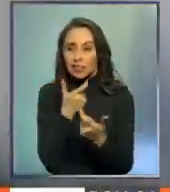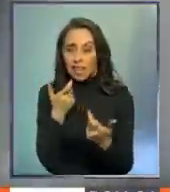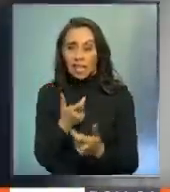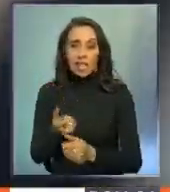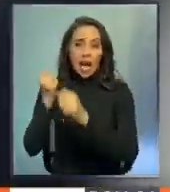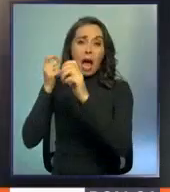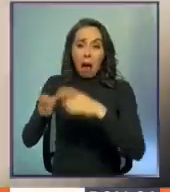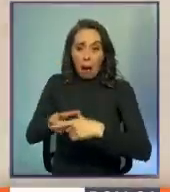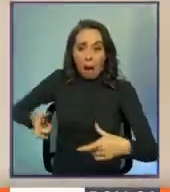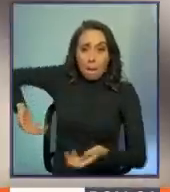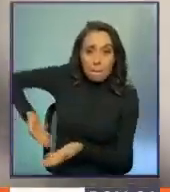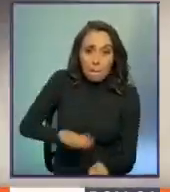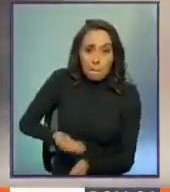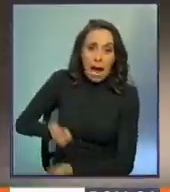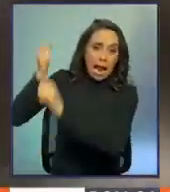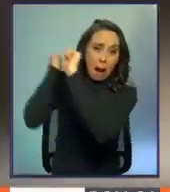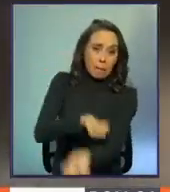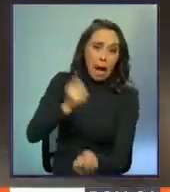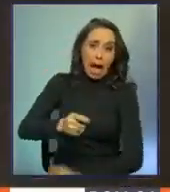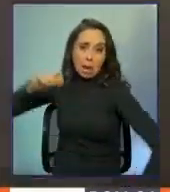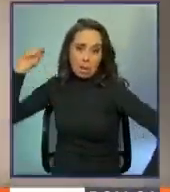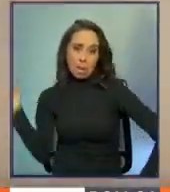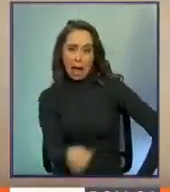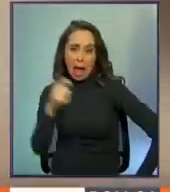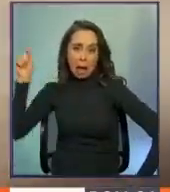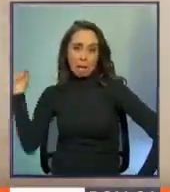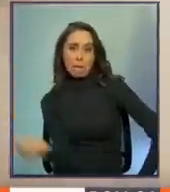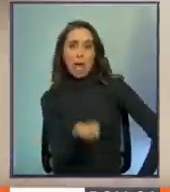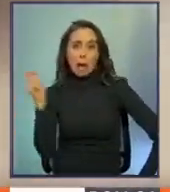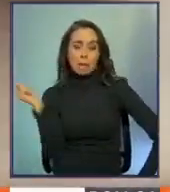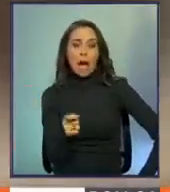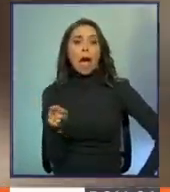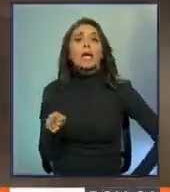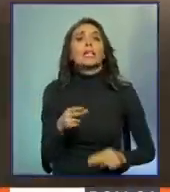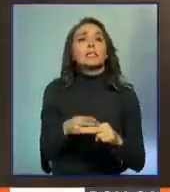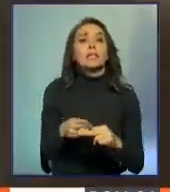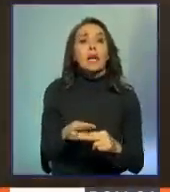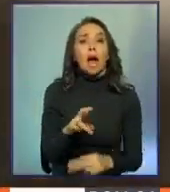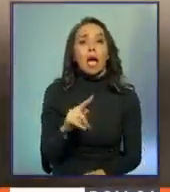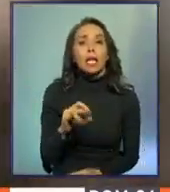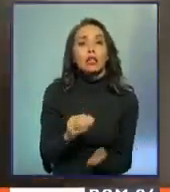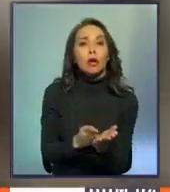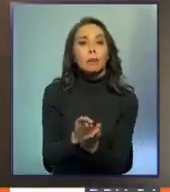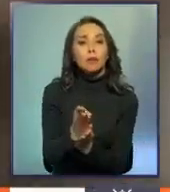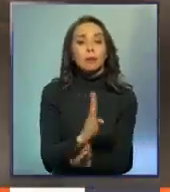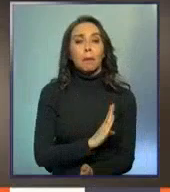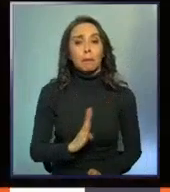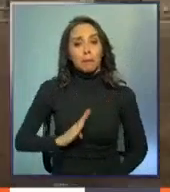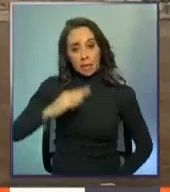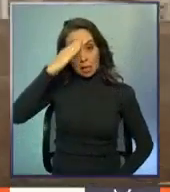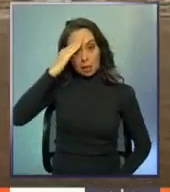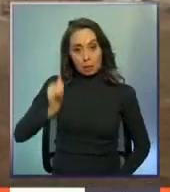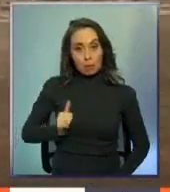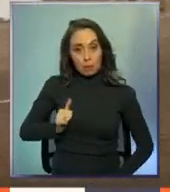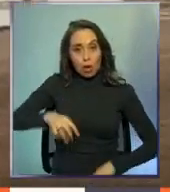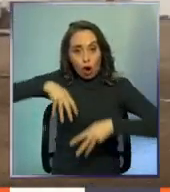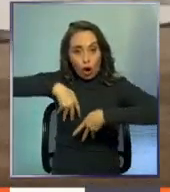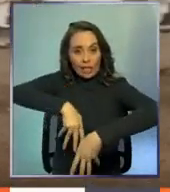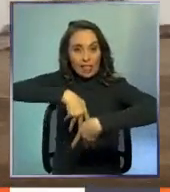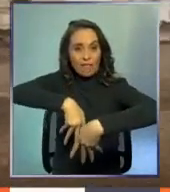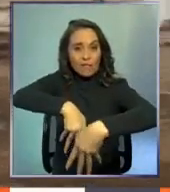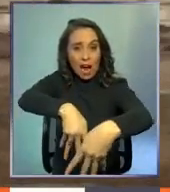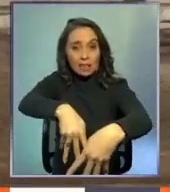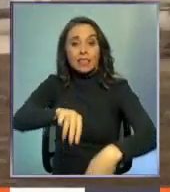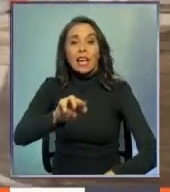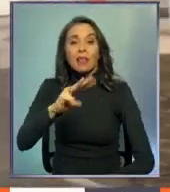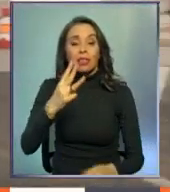Golpes con palas y latigazos, lo que está viendo corresponde al rito de iniciación que integrantes del batallón de infantería perteneciente a la